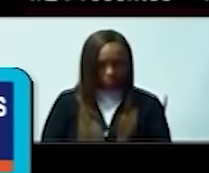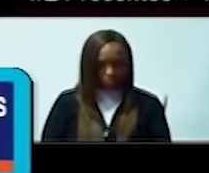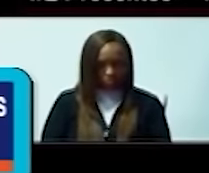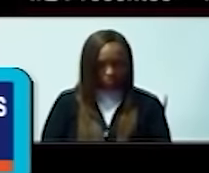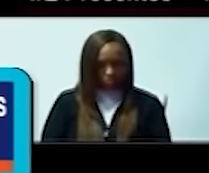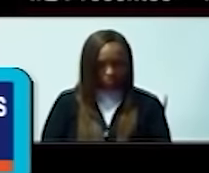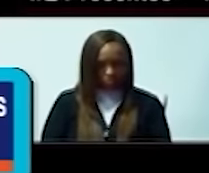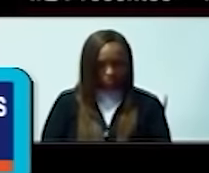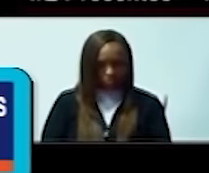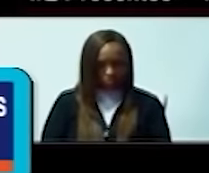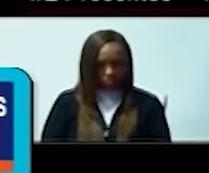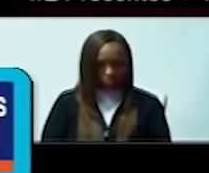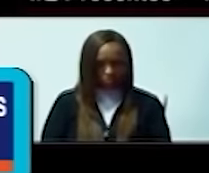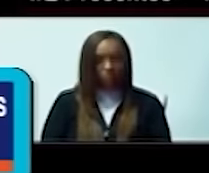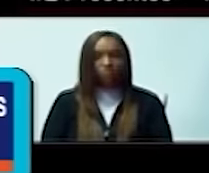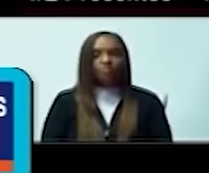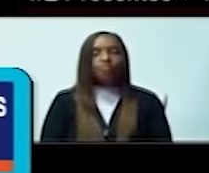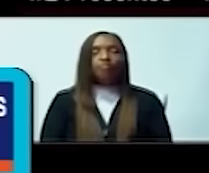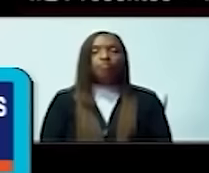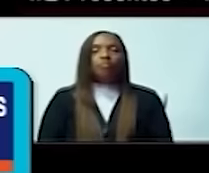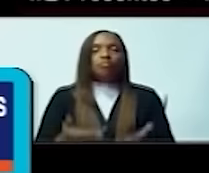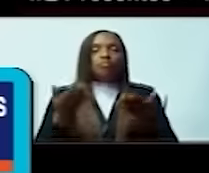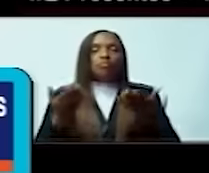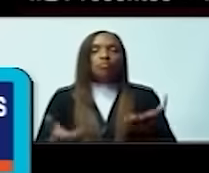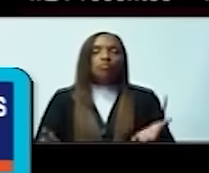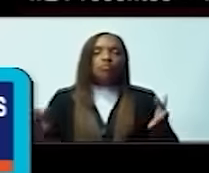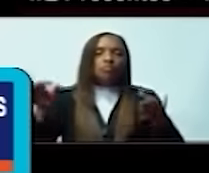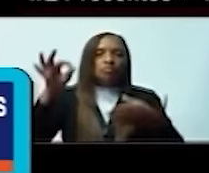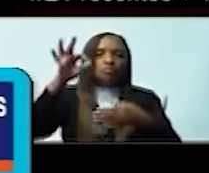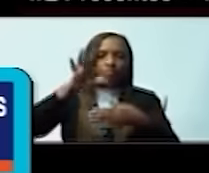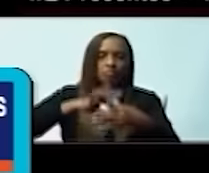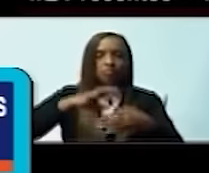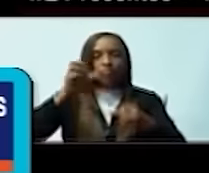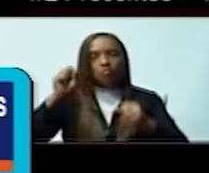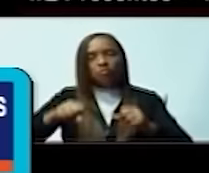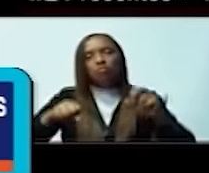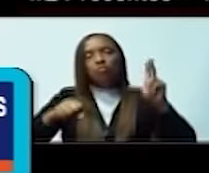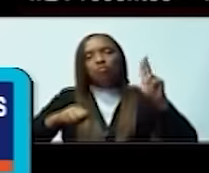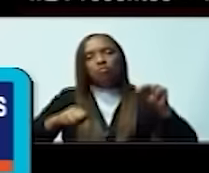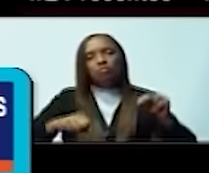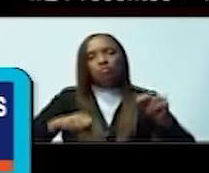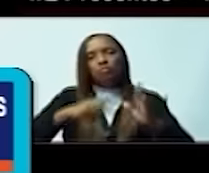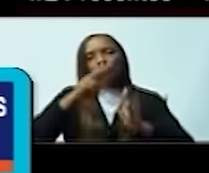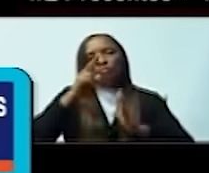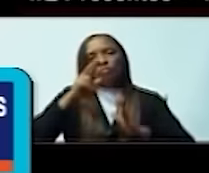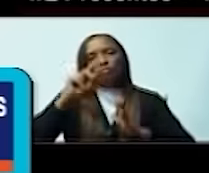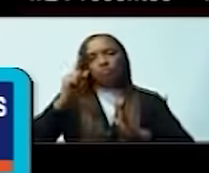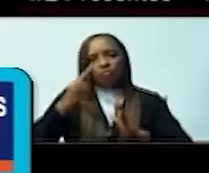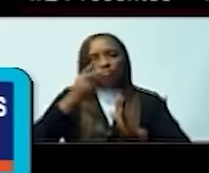Estamos votando, ¿sí o no? En primera lectura con su informe,